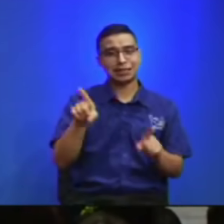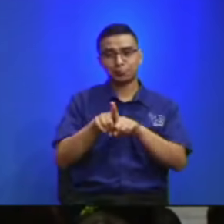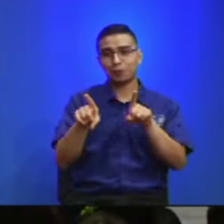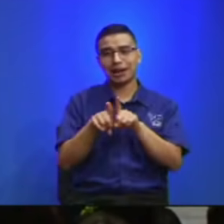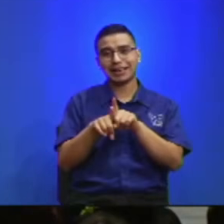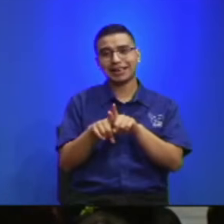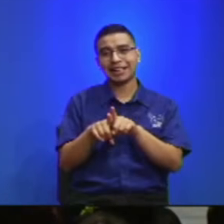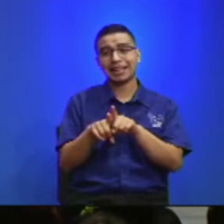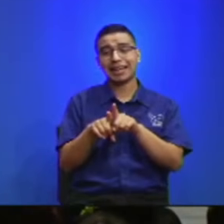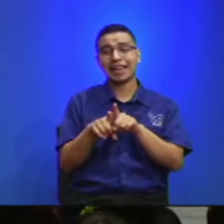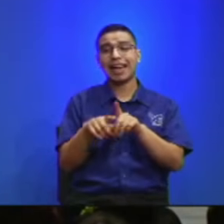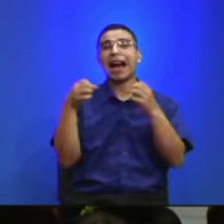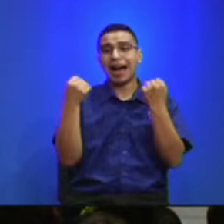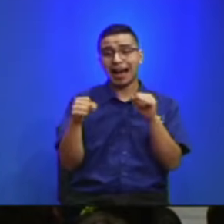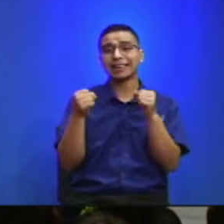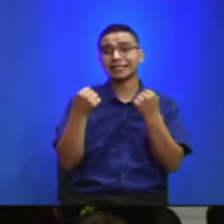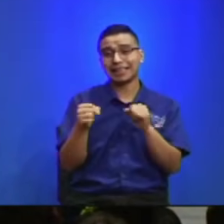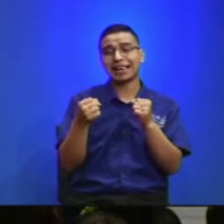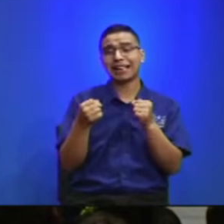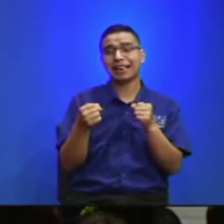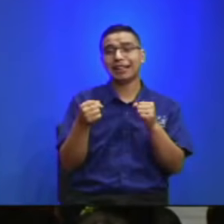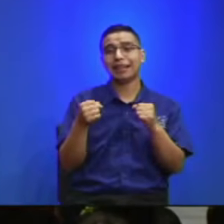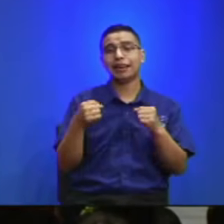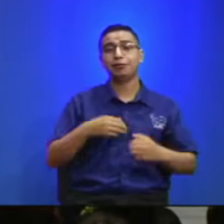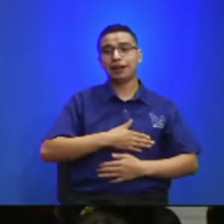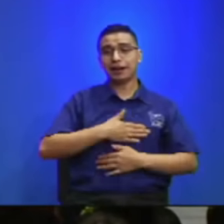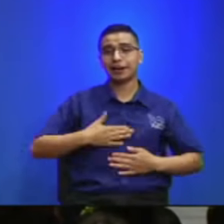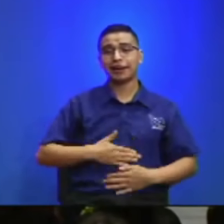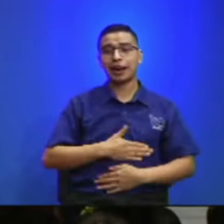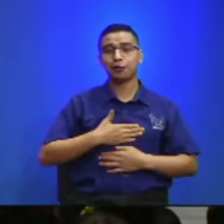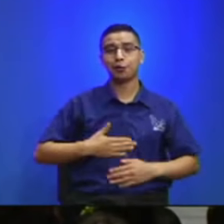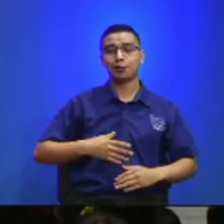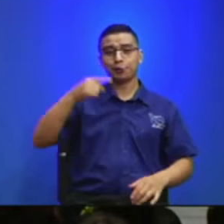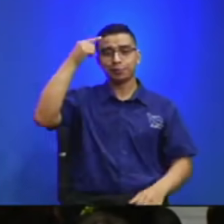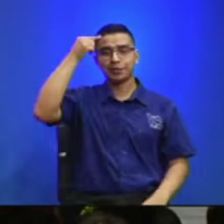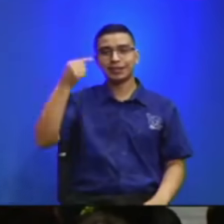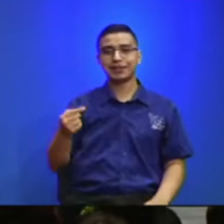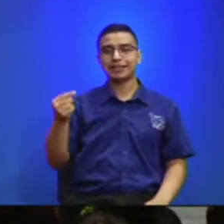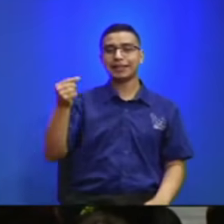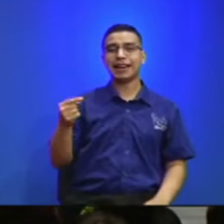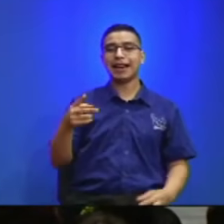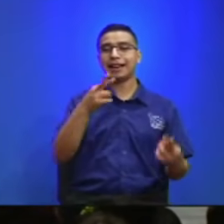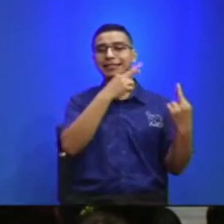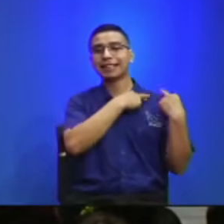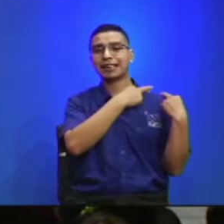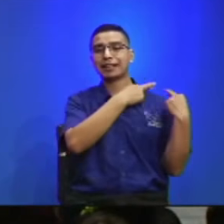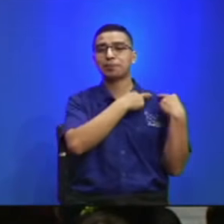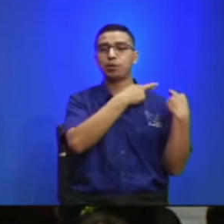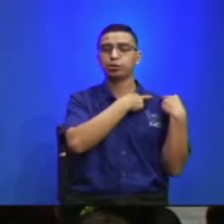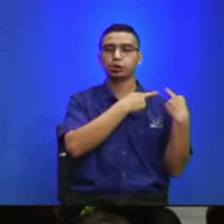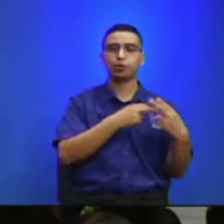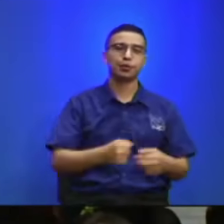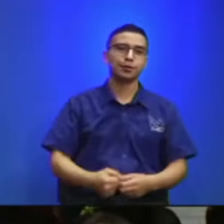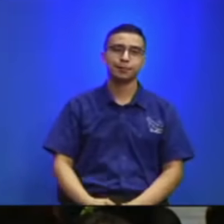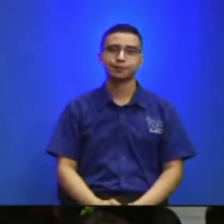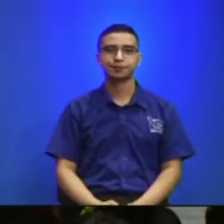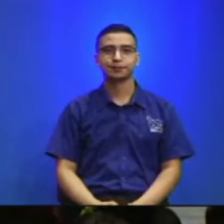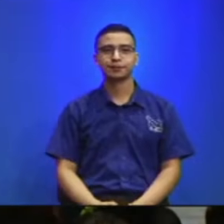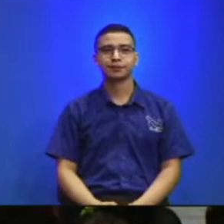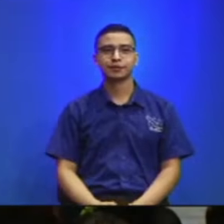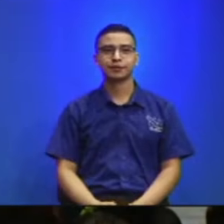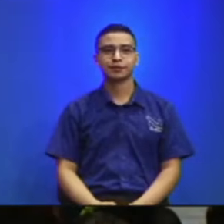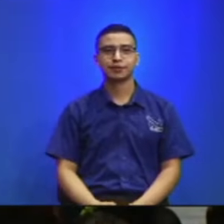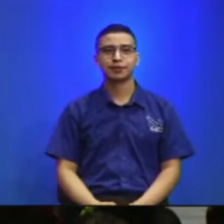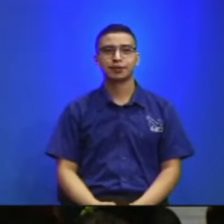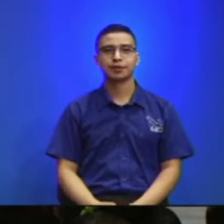lo que está entre el versículo 13 hasta el 12 tiende el 3 hasta el 12 vas a vivir el